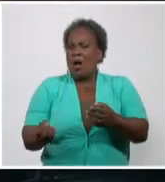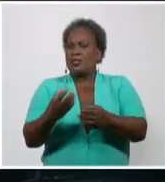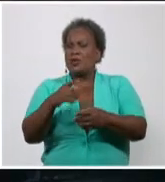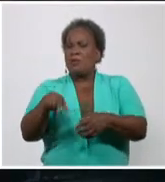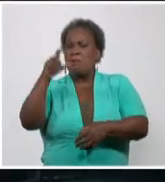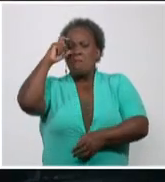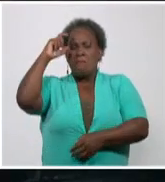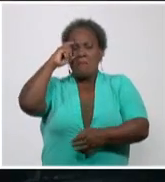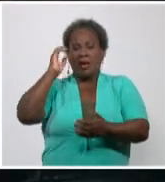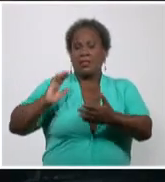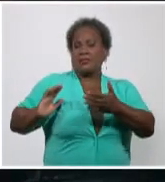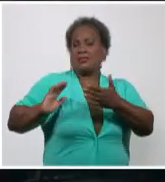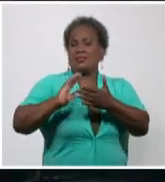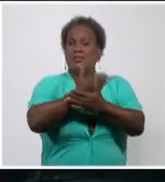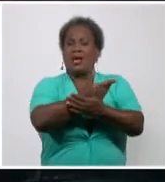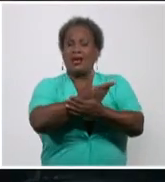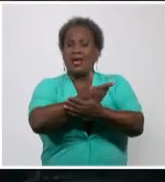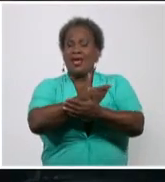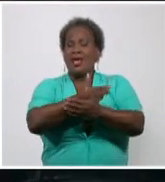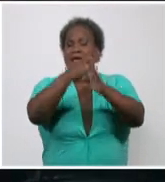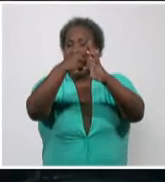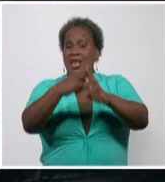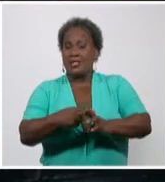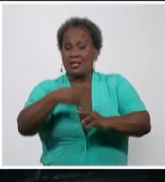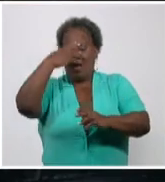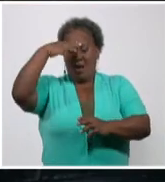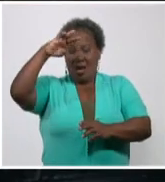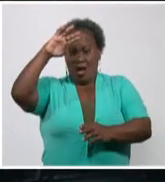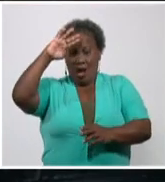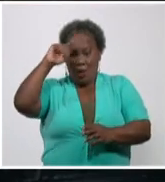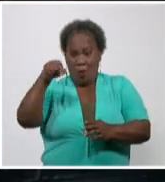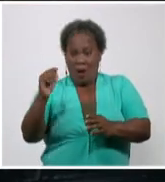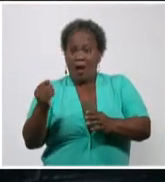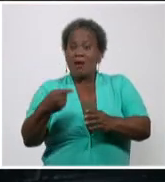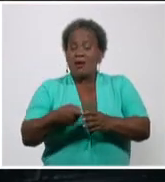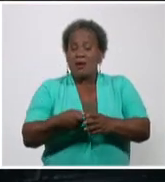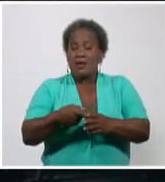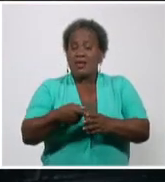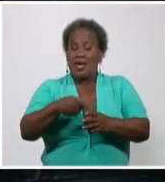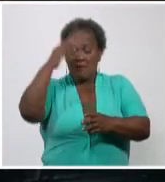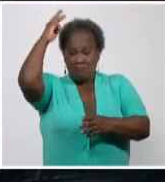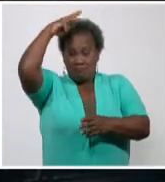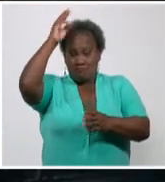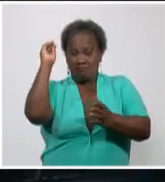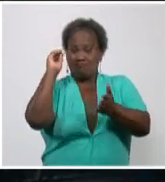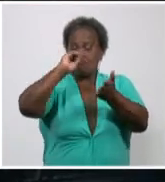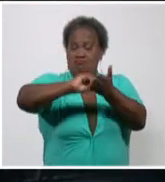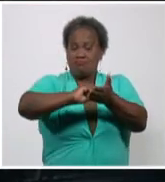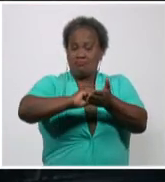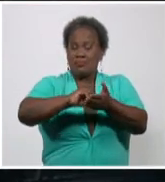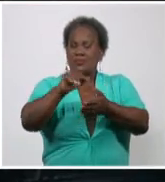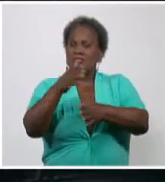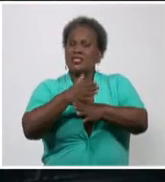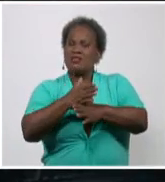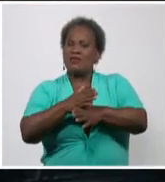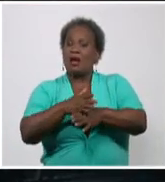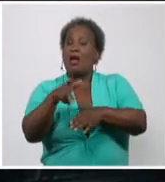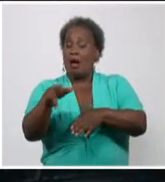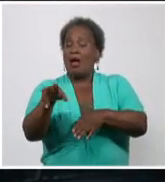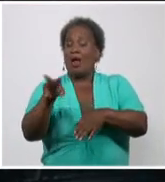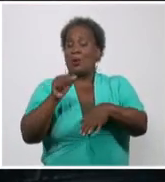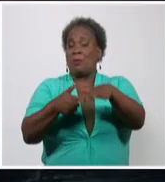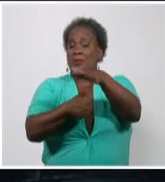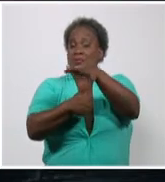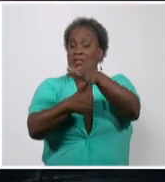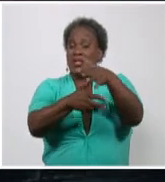de la lista en la que Trump la metió, pues intentan esconder que más guiños, mucho más guiños necesita Duque para con el nuevo presidente